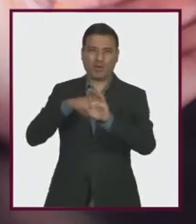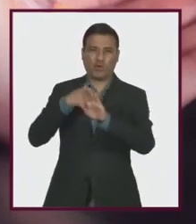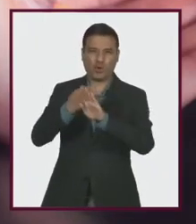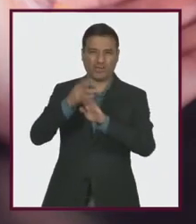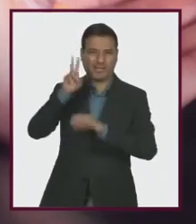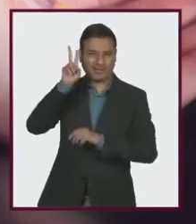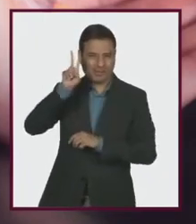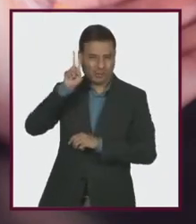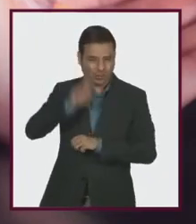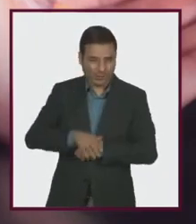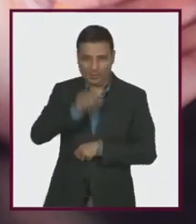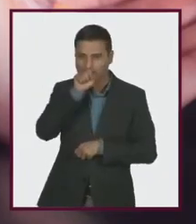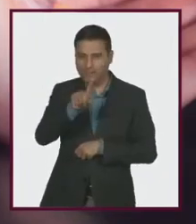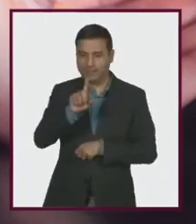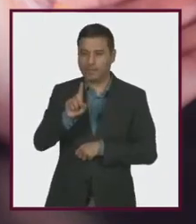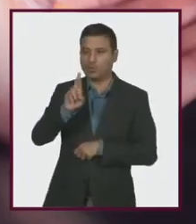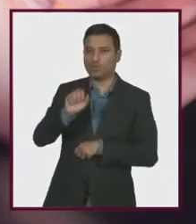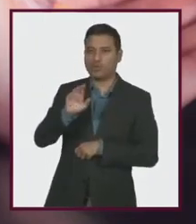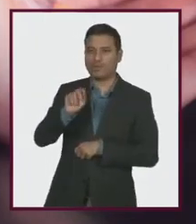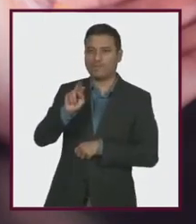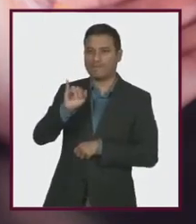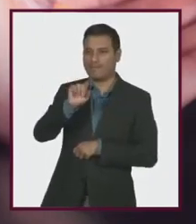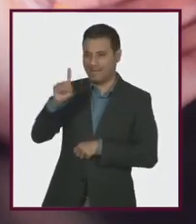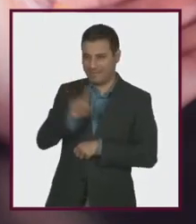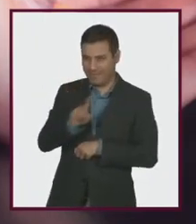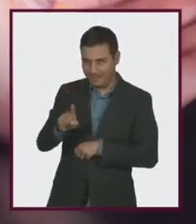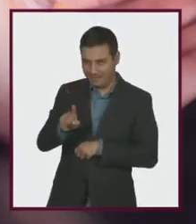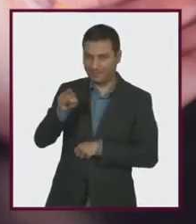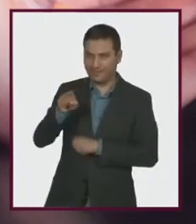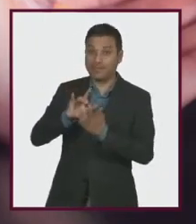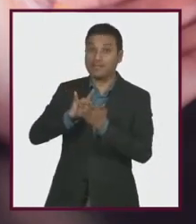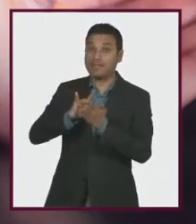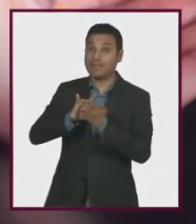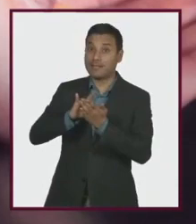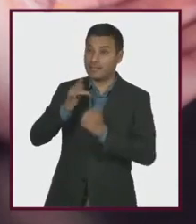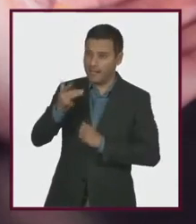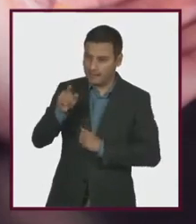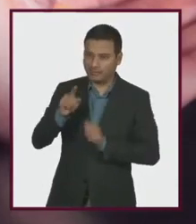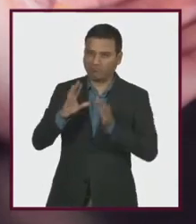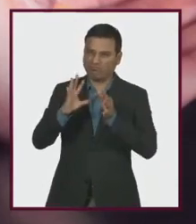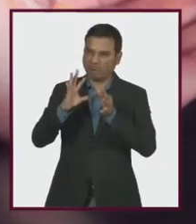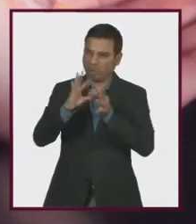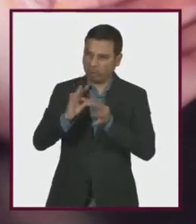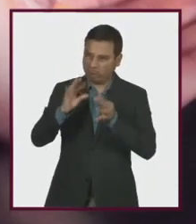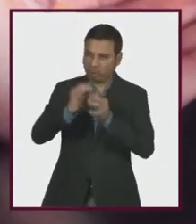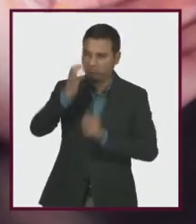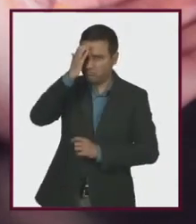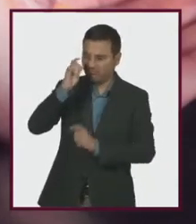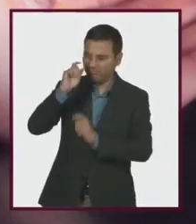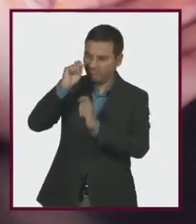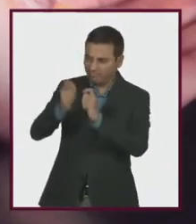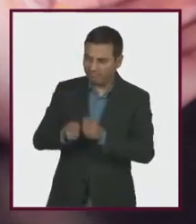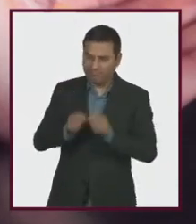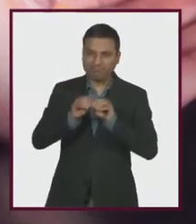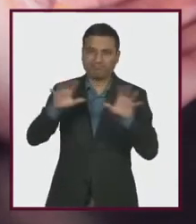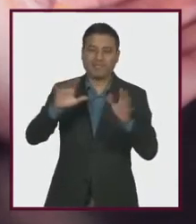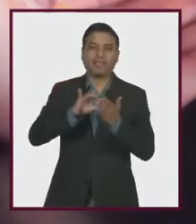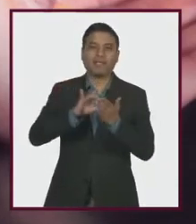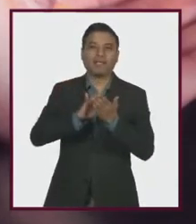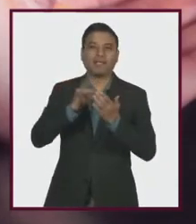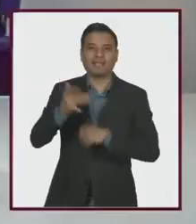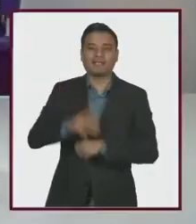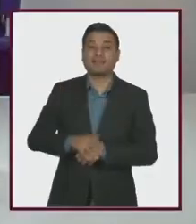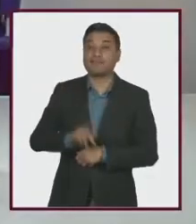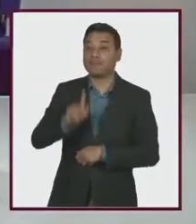así como a la doctora Beatriz Paulina Vázquez Jaime por compartir sus conocimientos con el público. Paulina, muchas